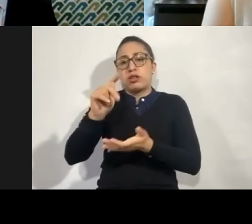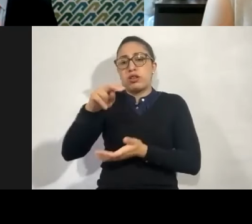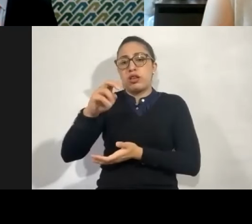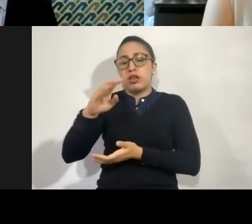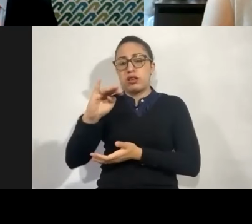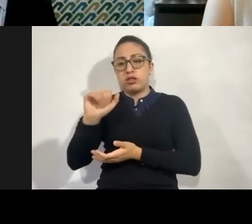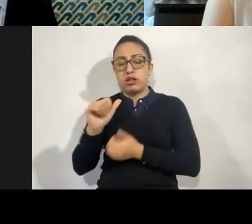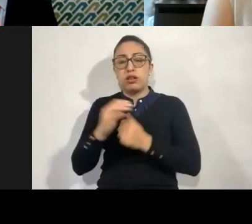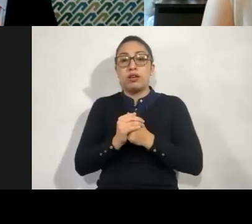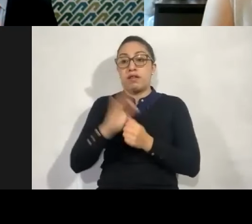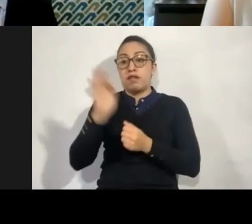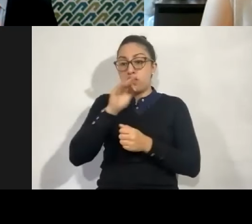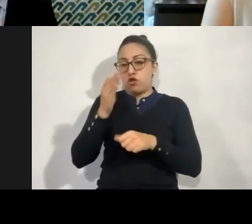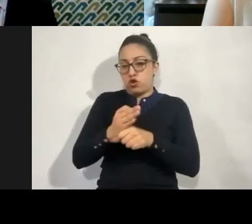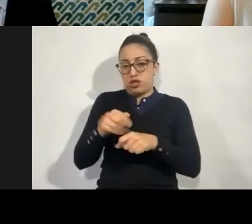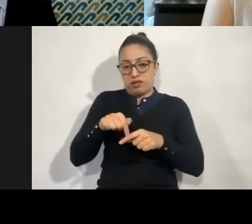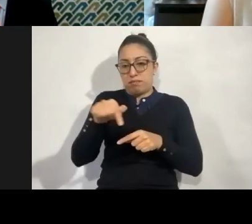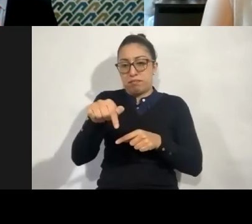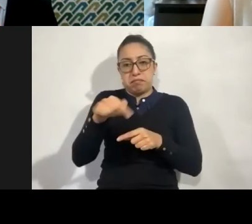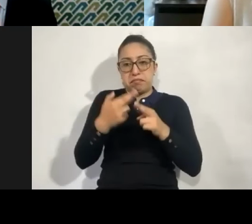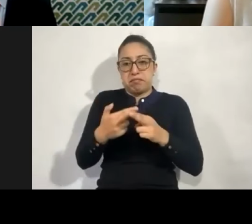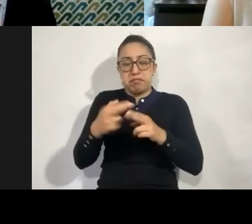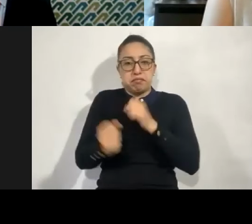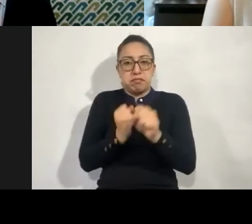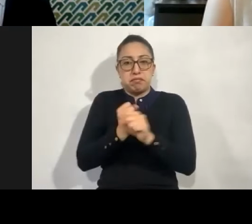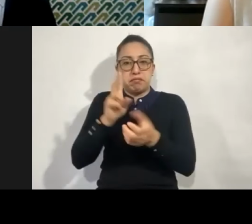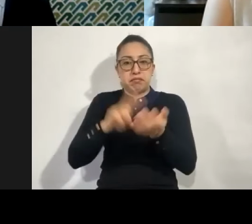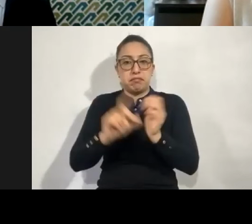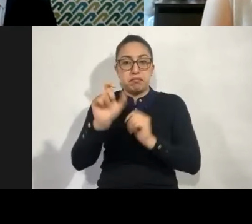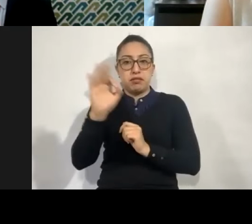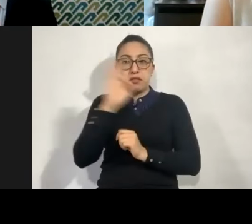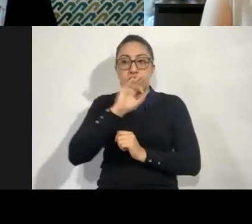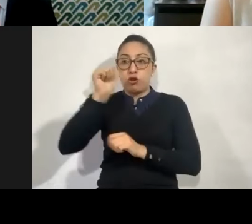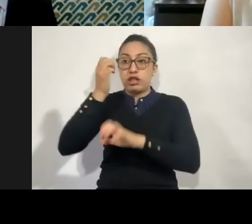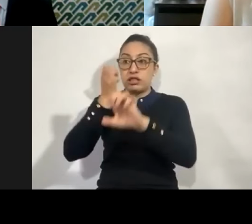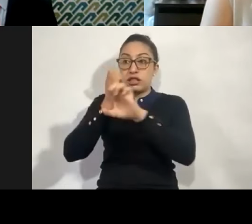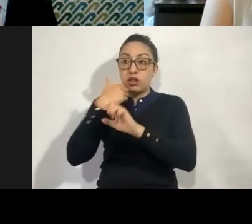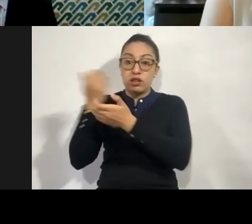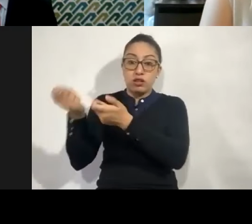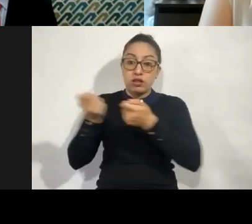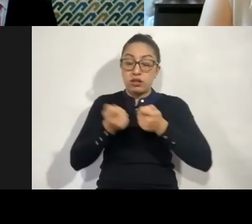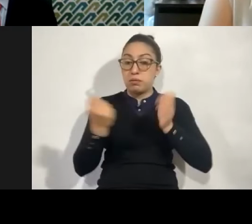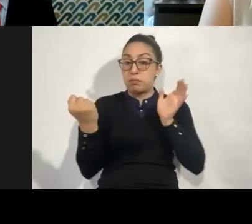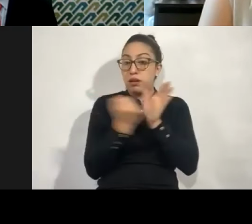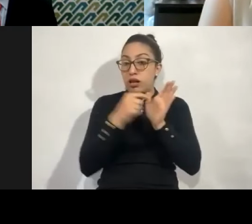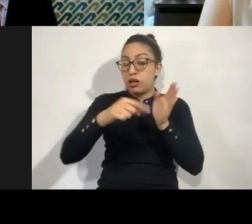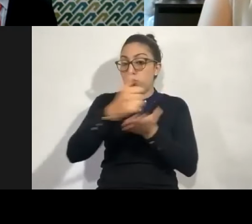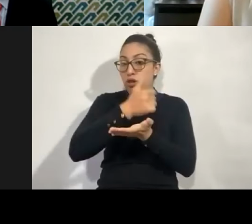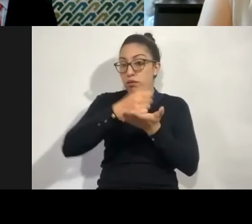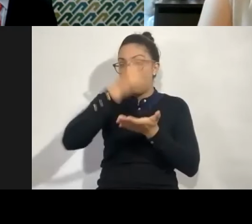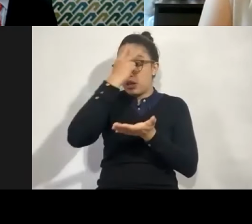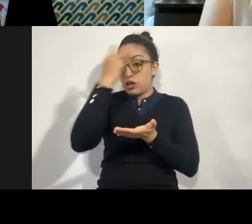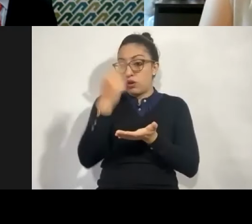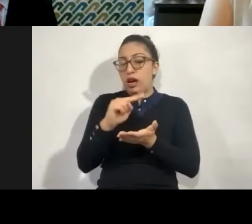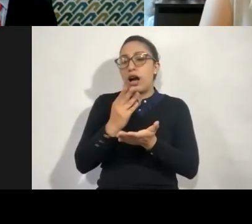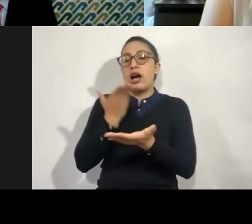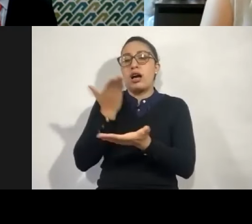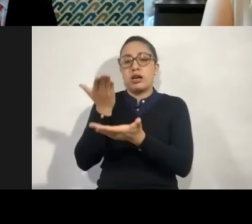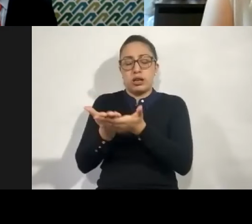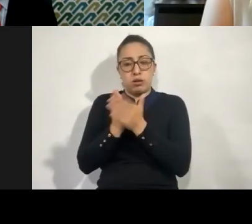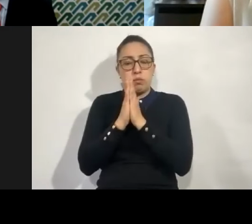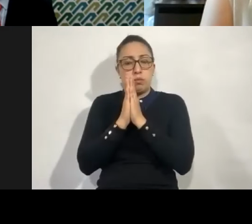alguien venía de otra entidad federativa y quería emplacar en la Ciudad de México, se le estaba pidiendo